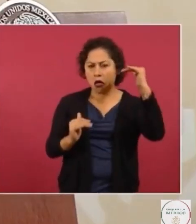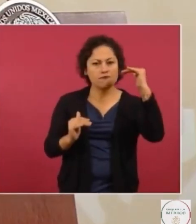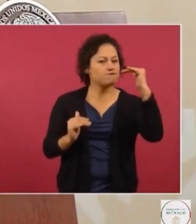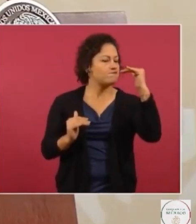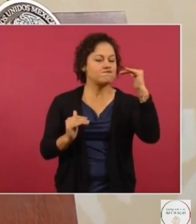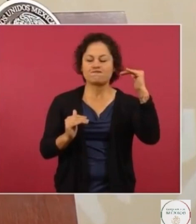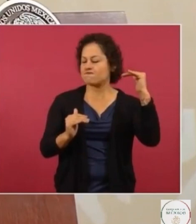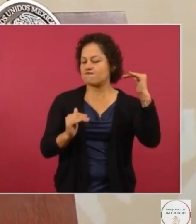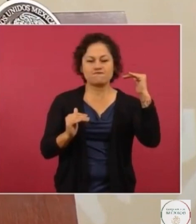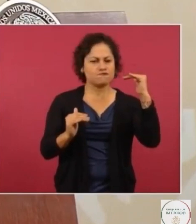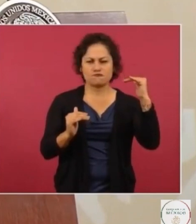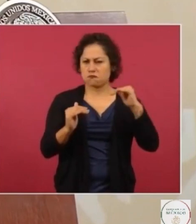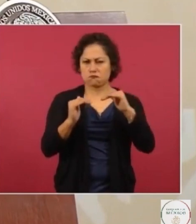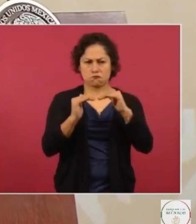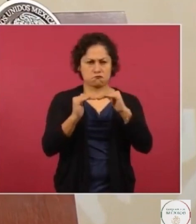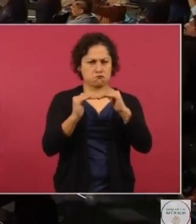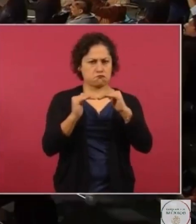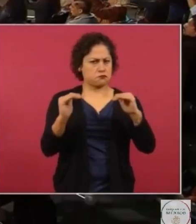para que